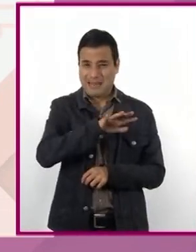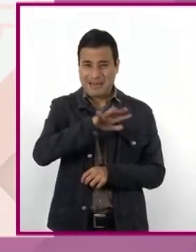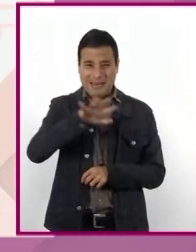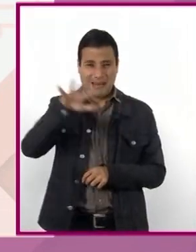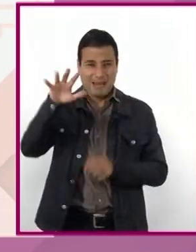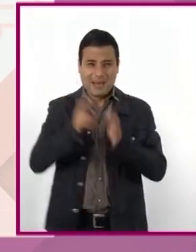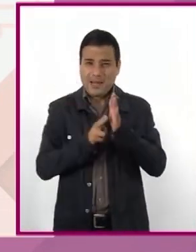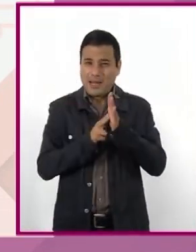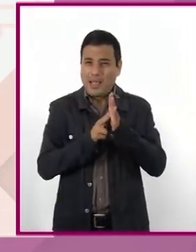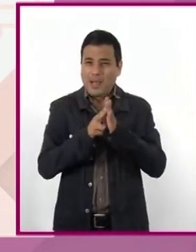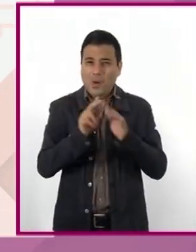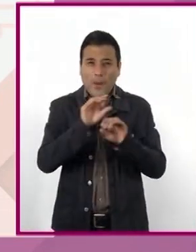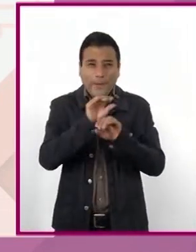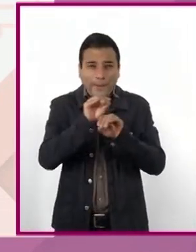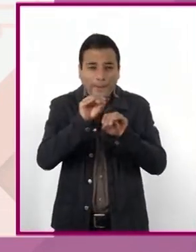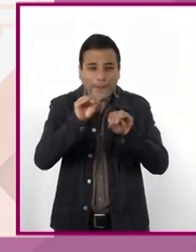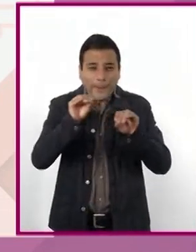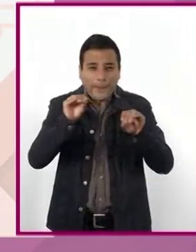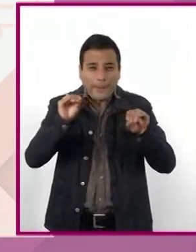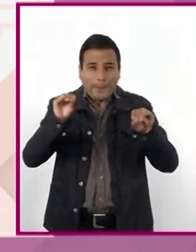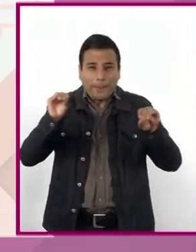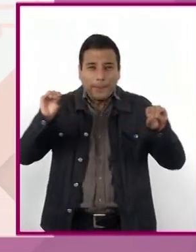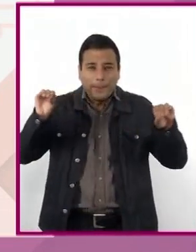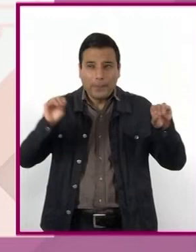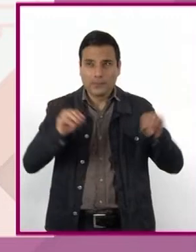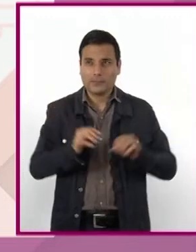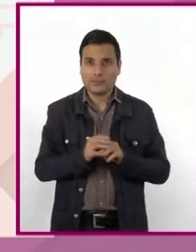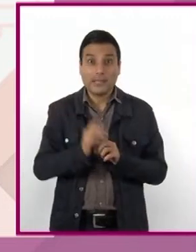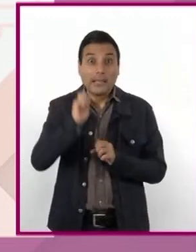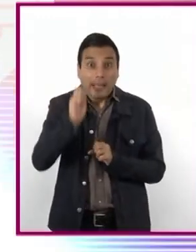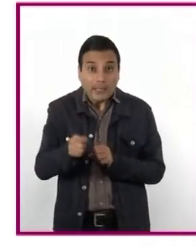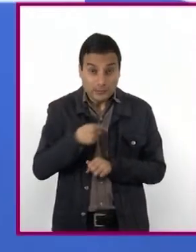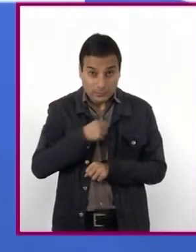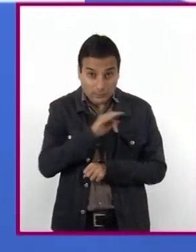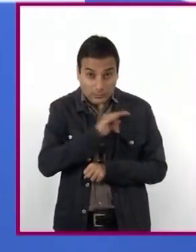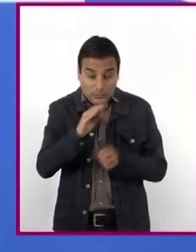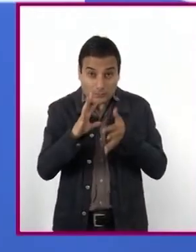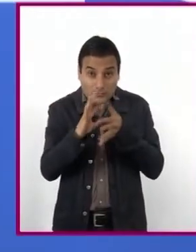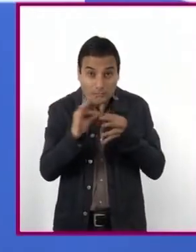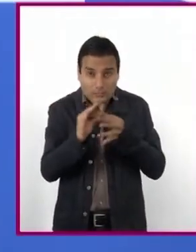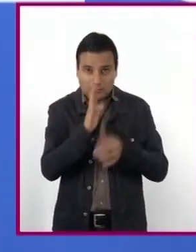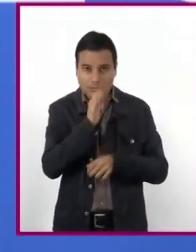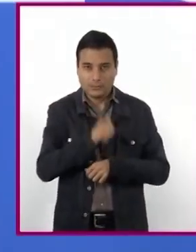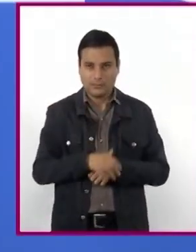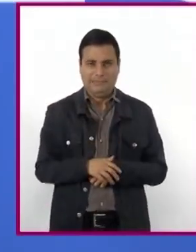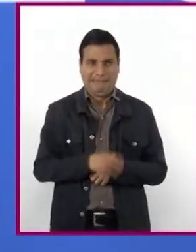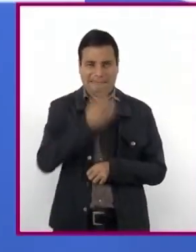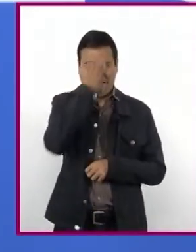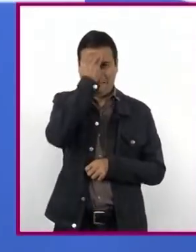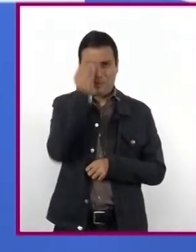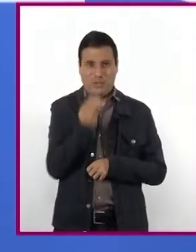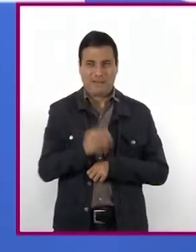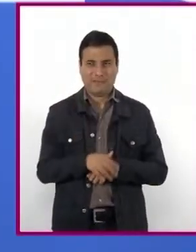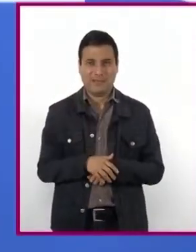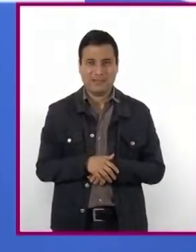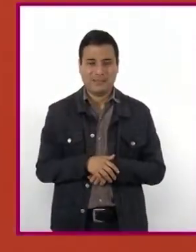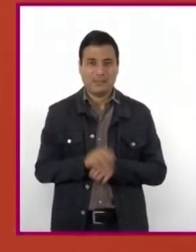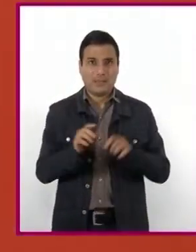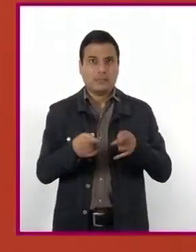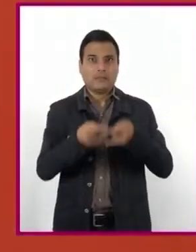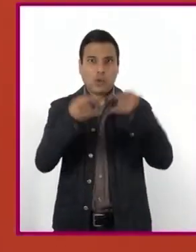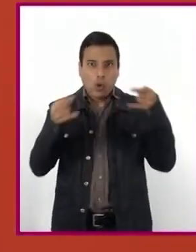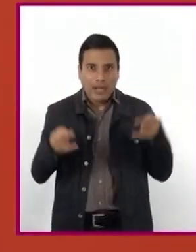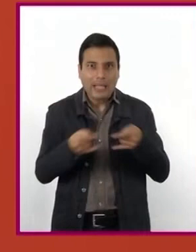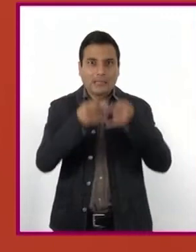una sensación que sería imposible describir con palabras. ¡Qué terrible, maestra! ¿Cuántas cosas ha vivido